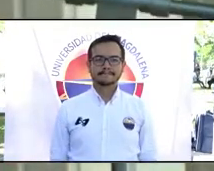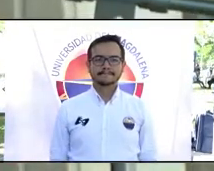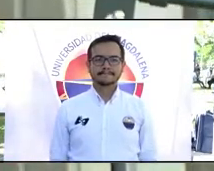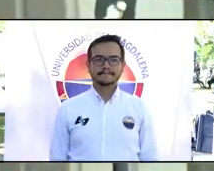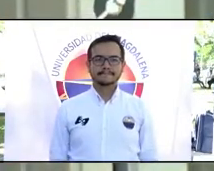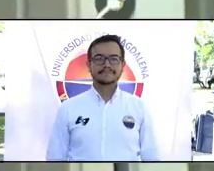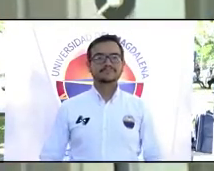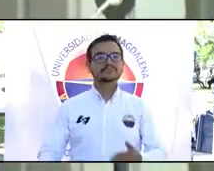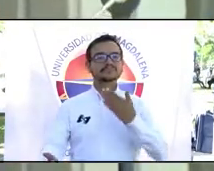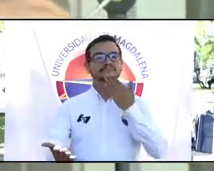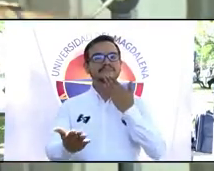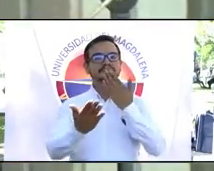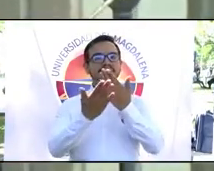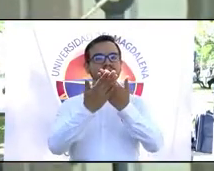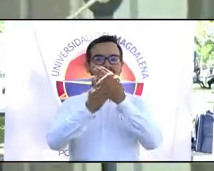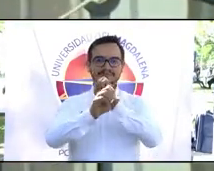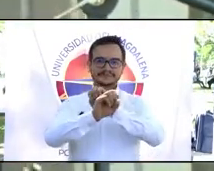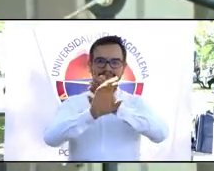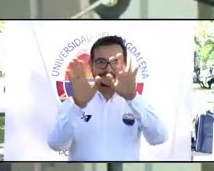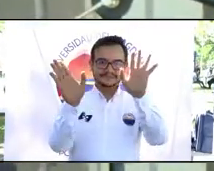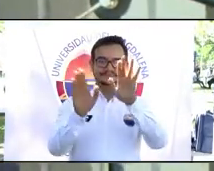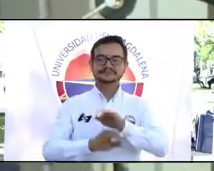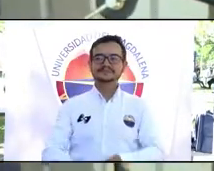Buenos días.